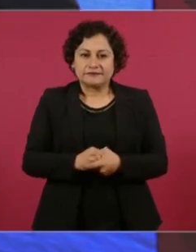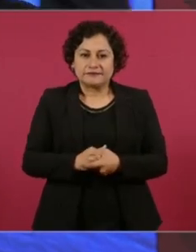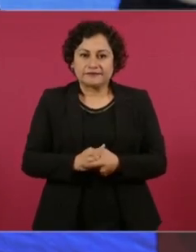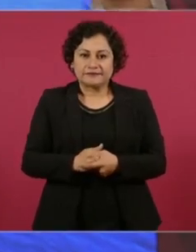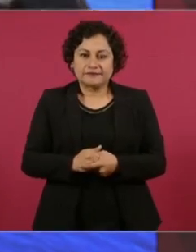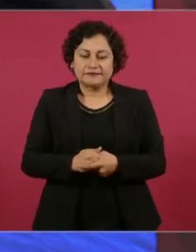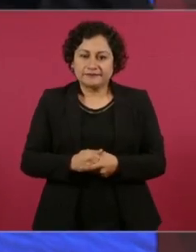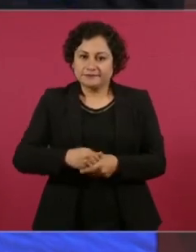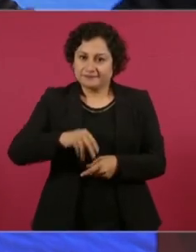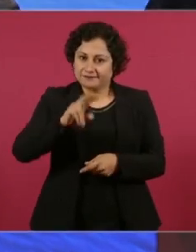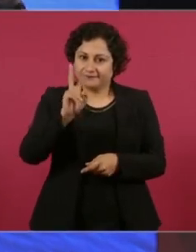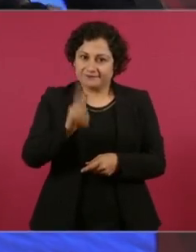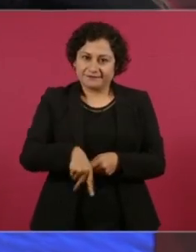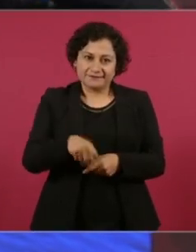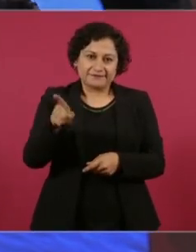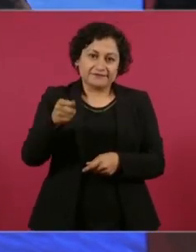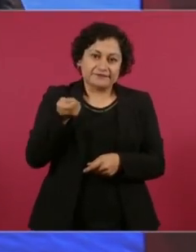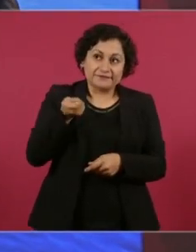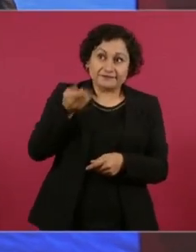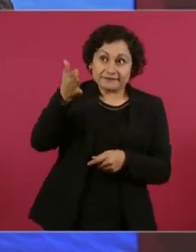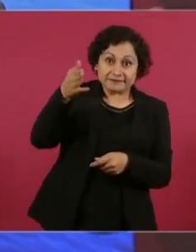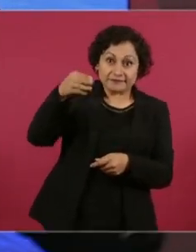¿Y mafia de poder? No.